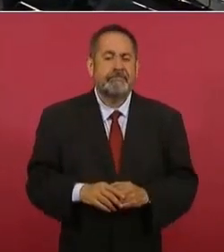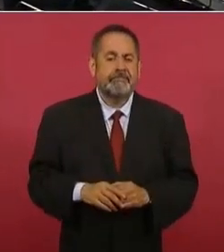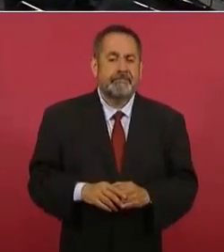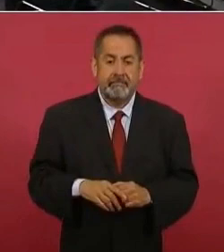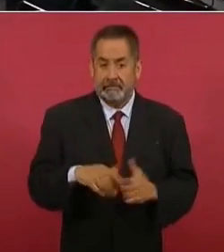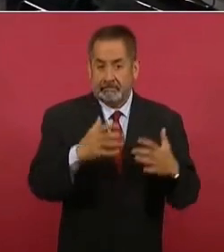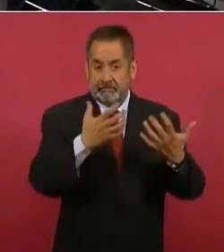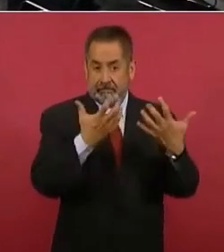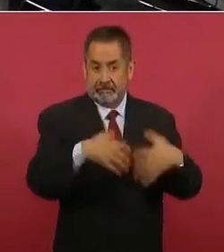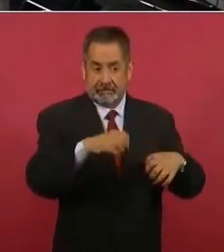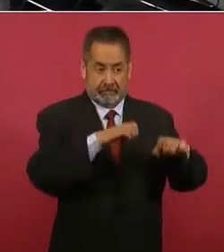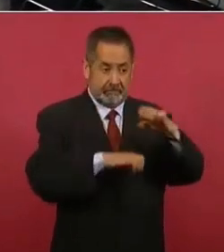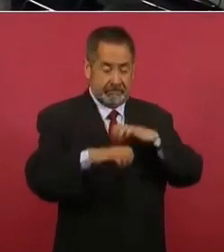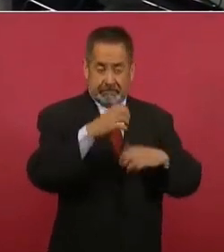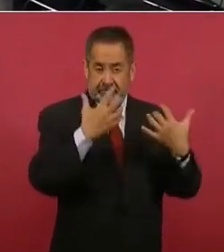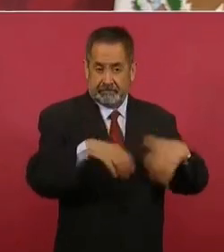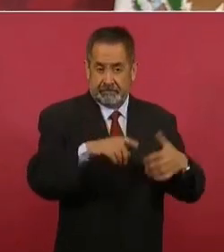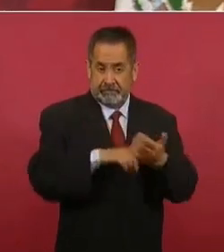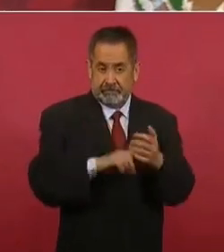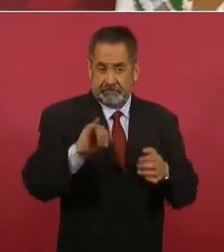Esa empresa hizo